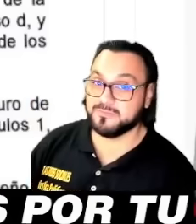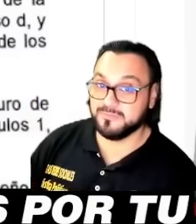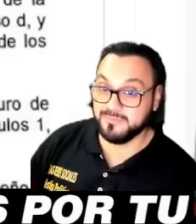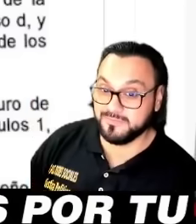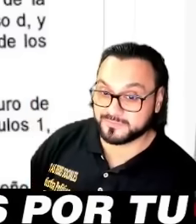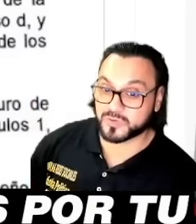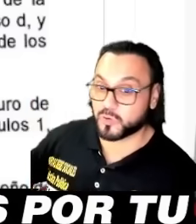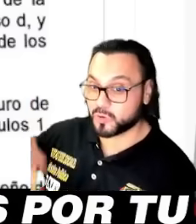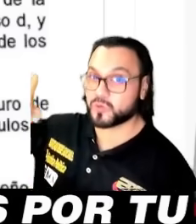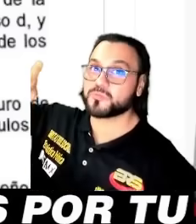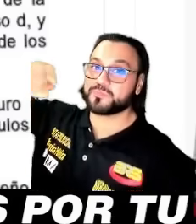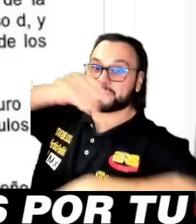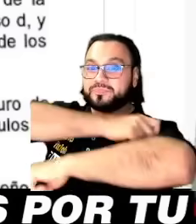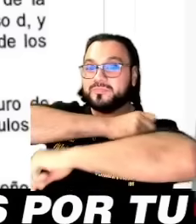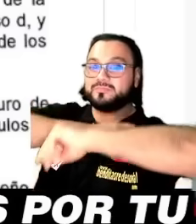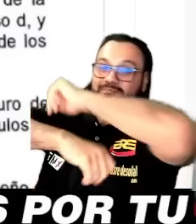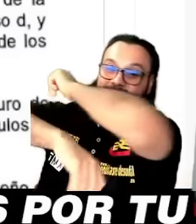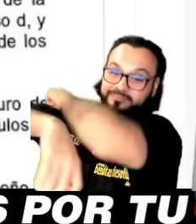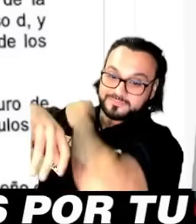individualizado, ojo,